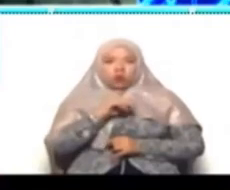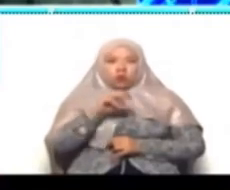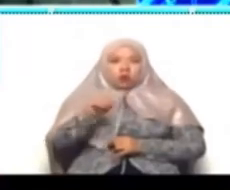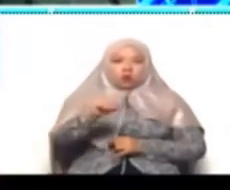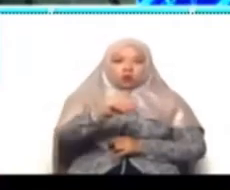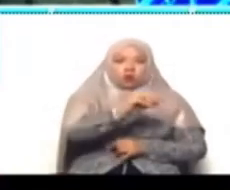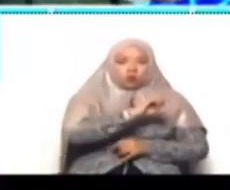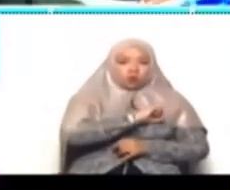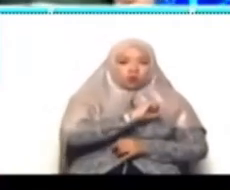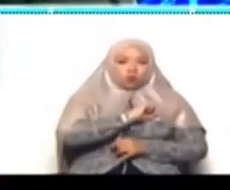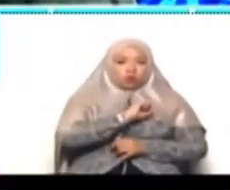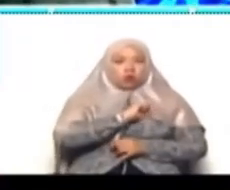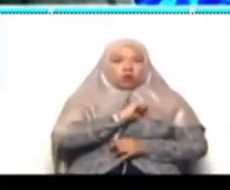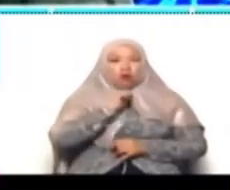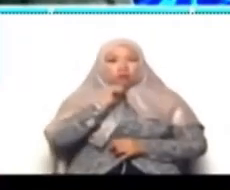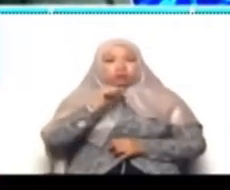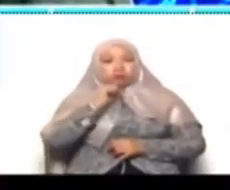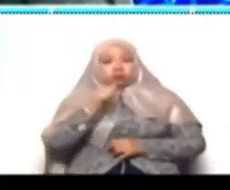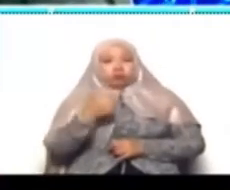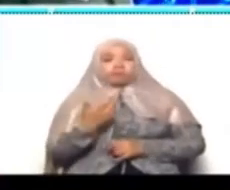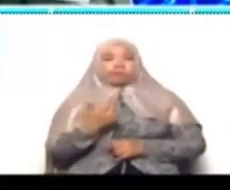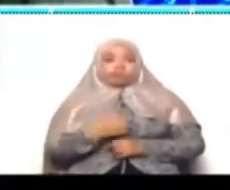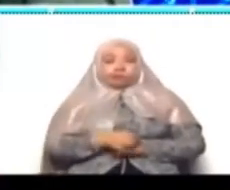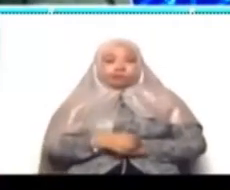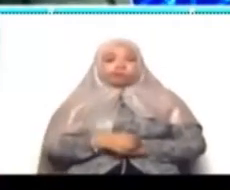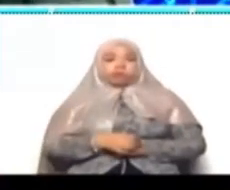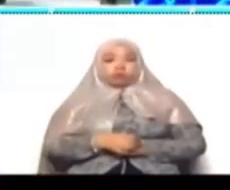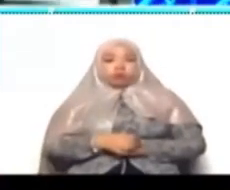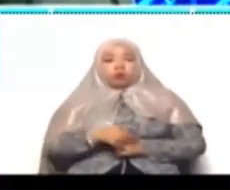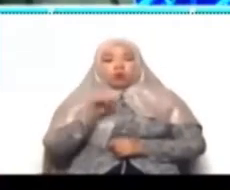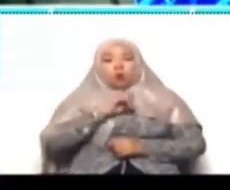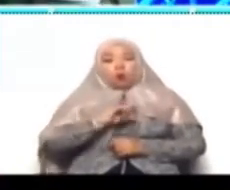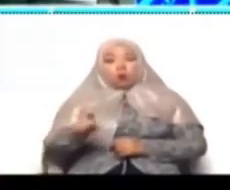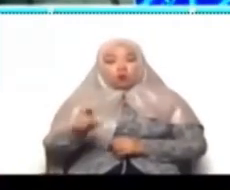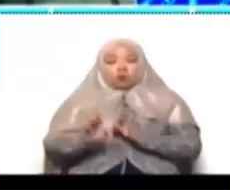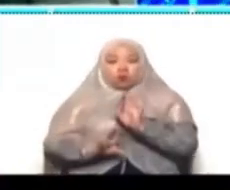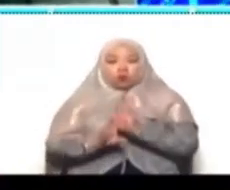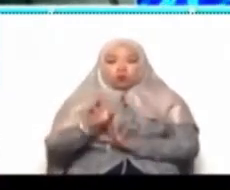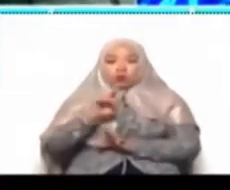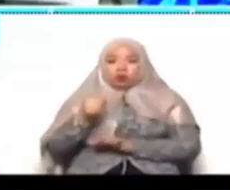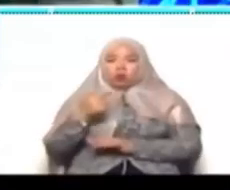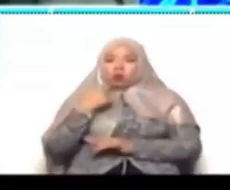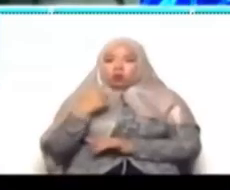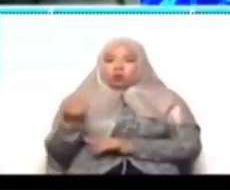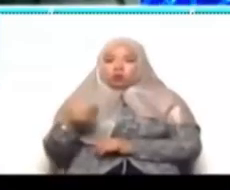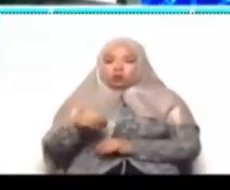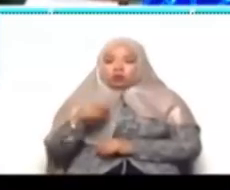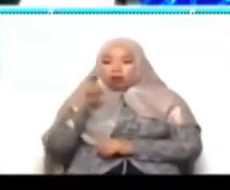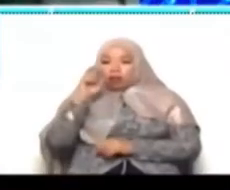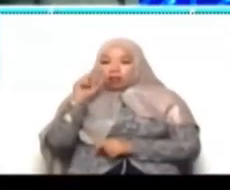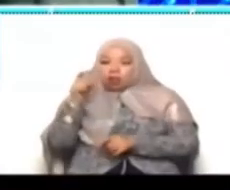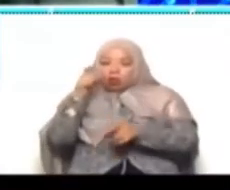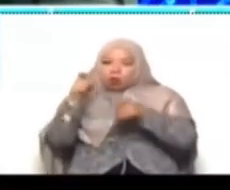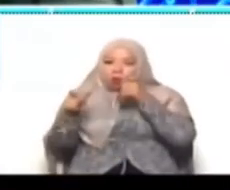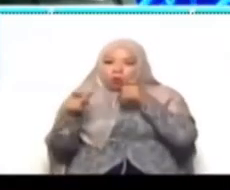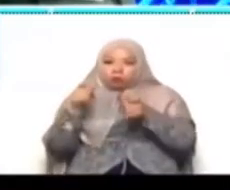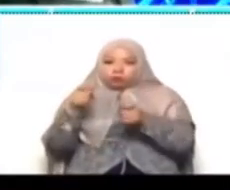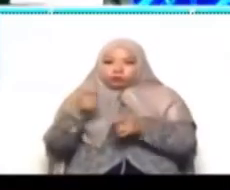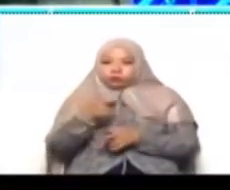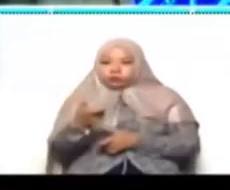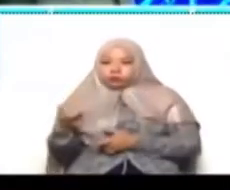para crear malestar. Así que he dado la orden de elevar los niveles de vigilancia,